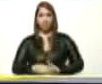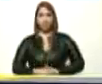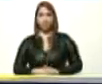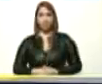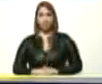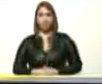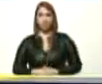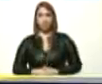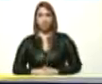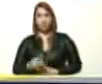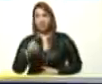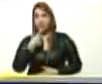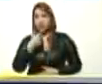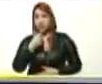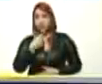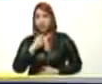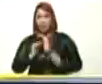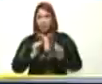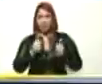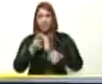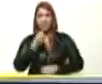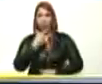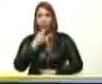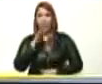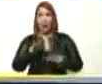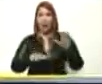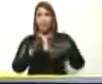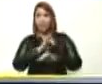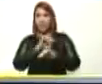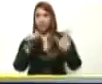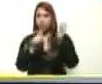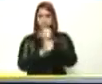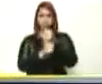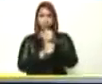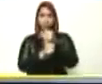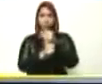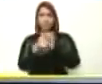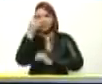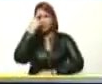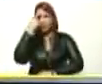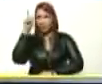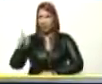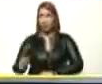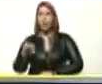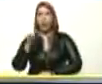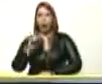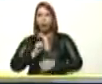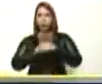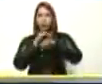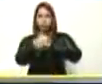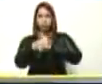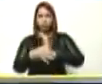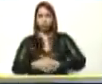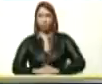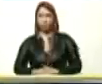son tratamientos que se empiezan a tomar apenas es detectada el coronavirus.